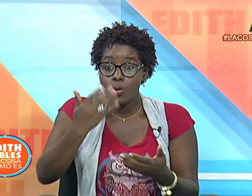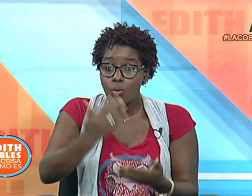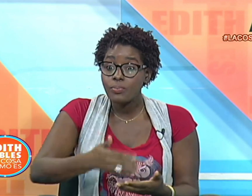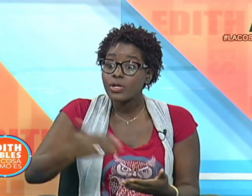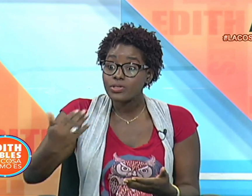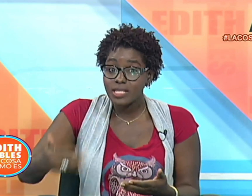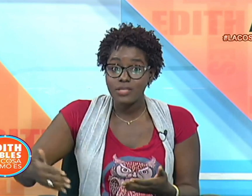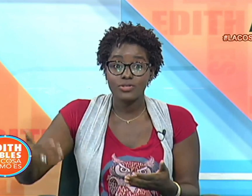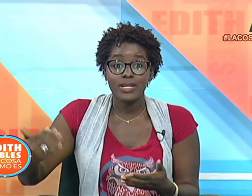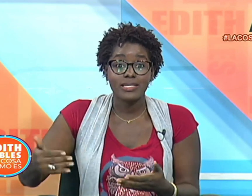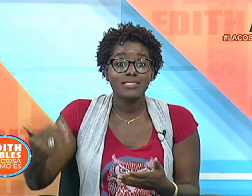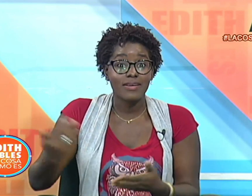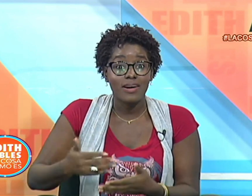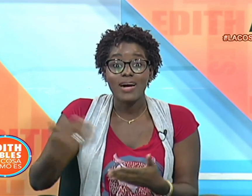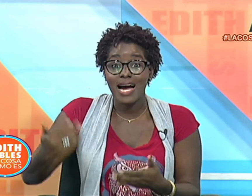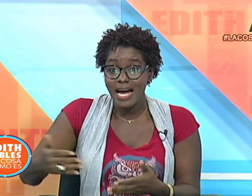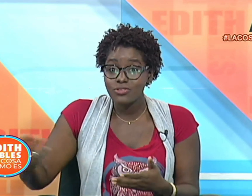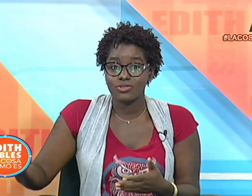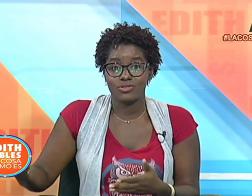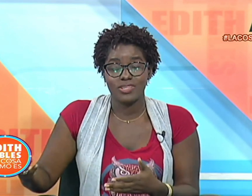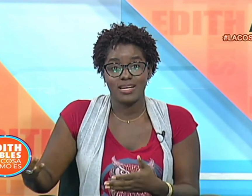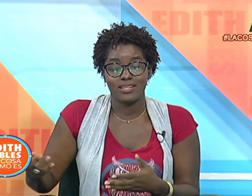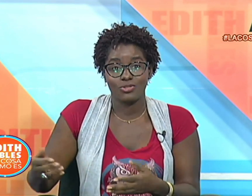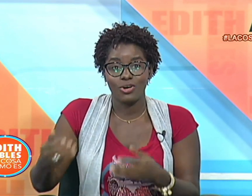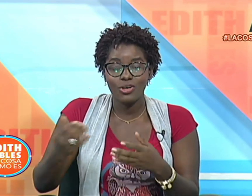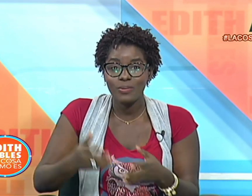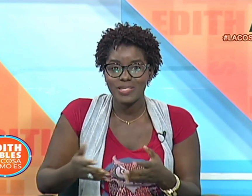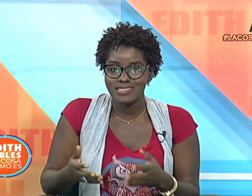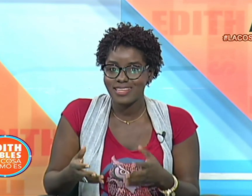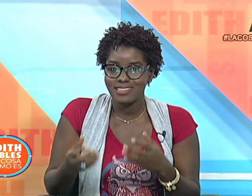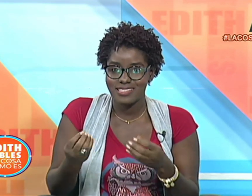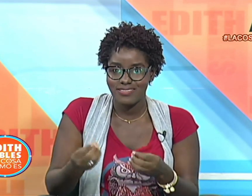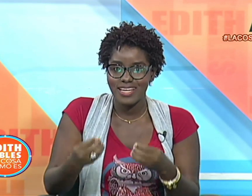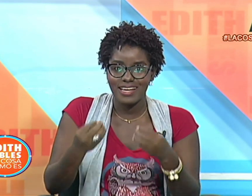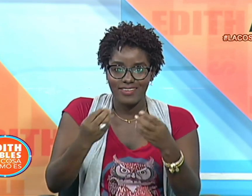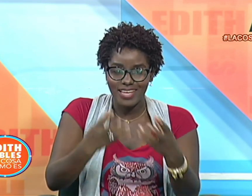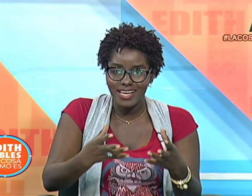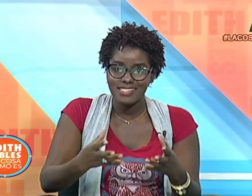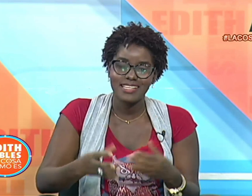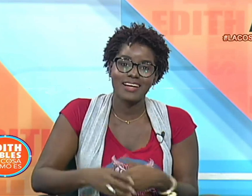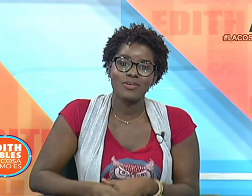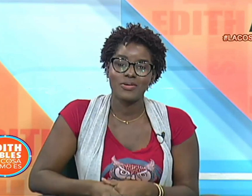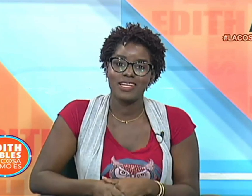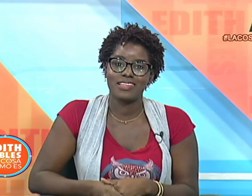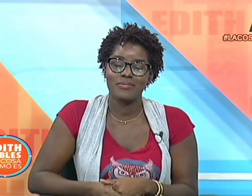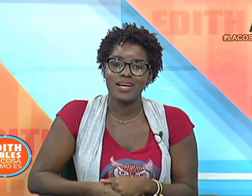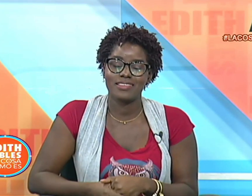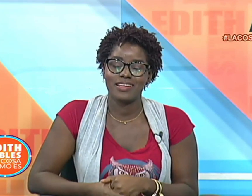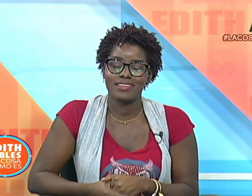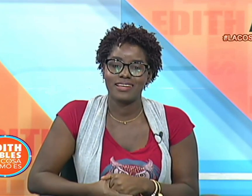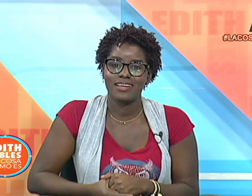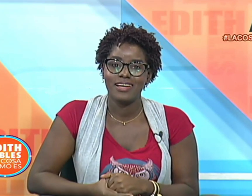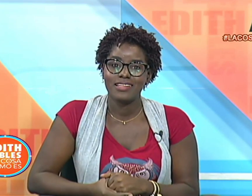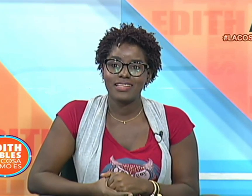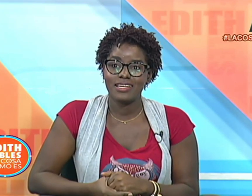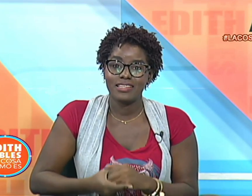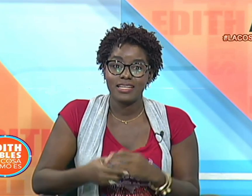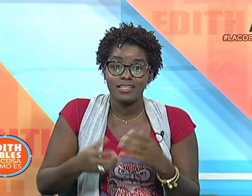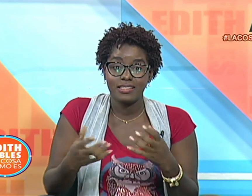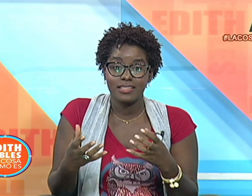un proceso que llevaba años o sea que todo el presidente sabía que había que hacer algo con el tema de